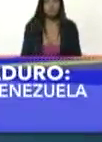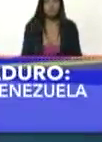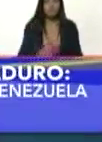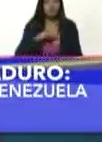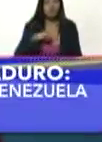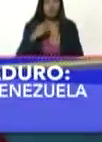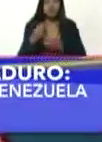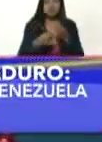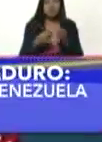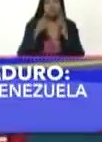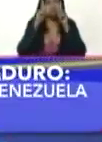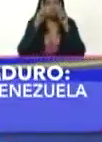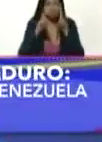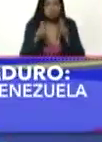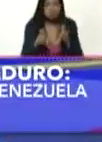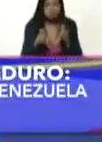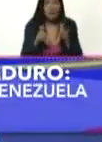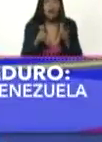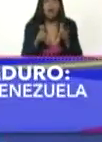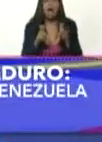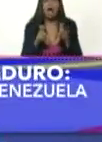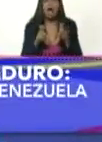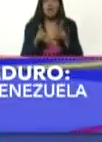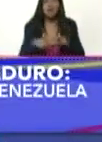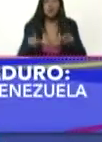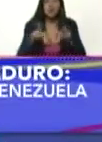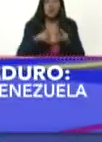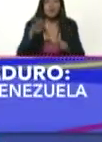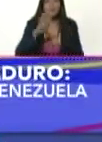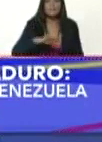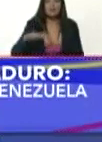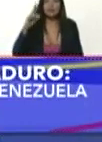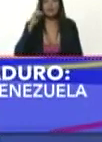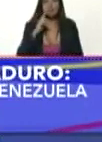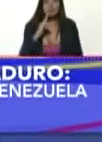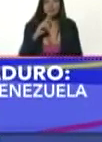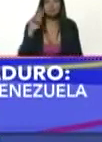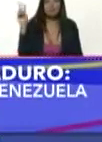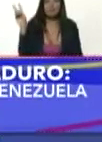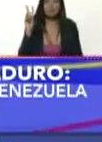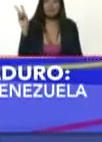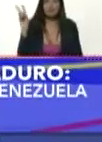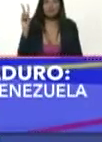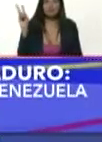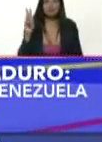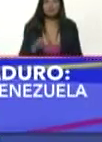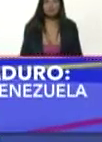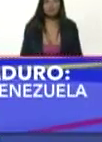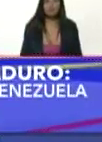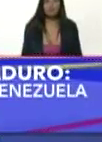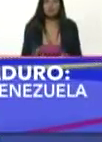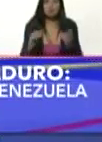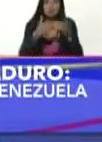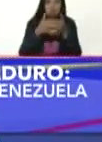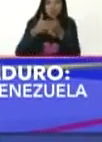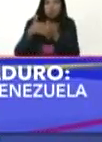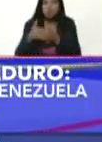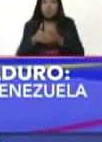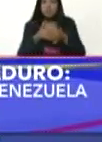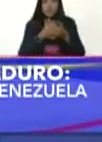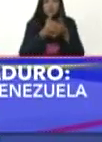Hicimos una prueba en la estación Plaza Venezuela del Metro de Caracas. Escondimos varios